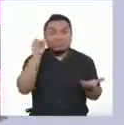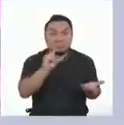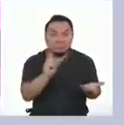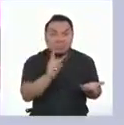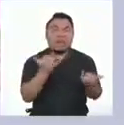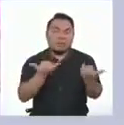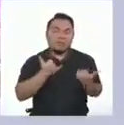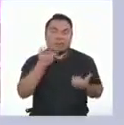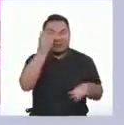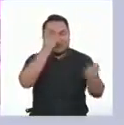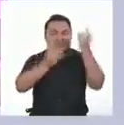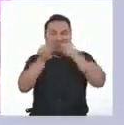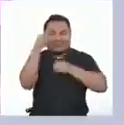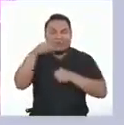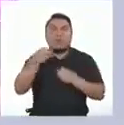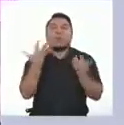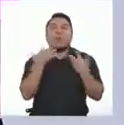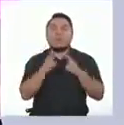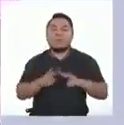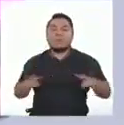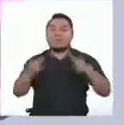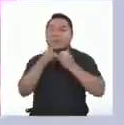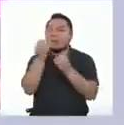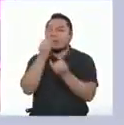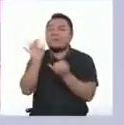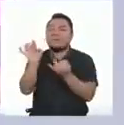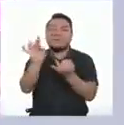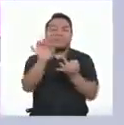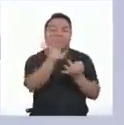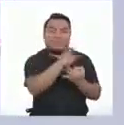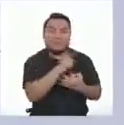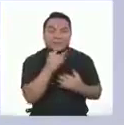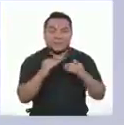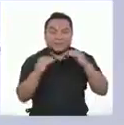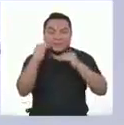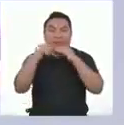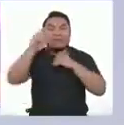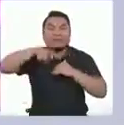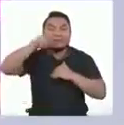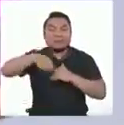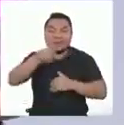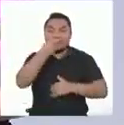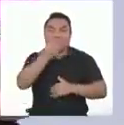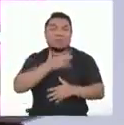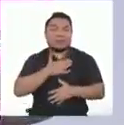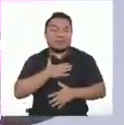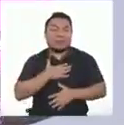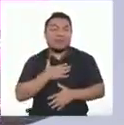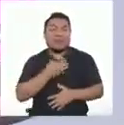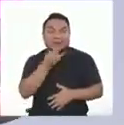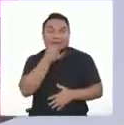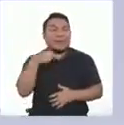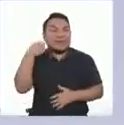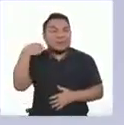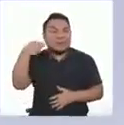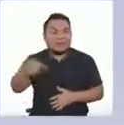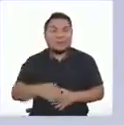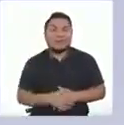hoy vamos a conocer el valor nutritivo de varios alimentos y la cantidad que requerimos de ellos en nuestra alimentación